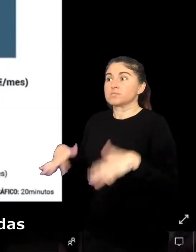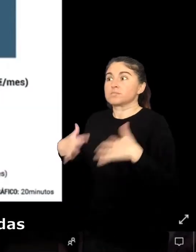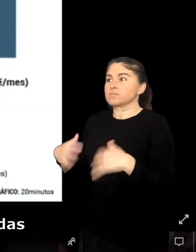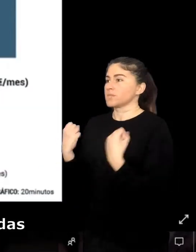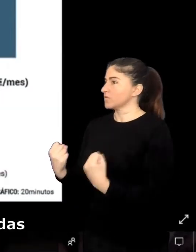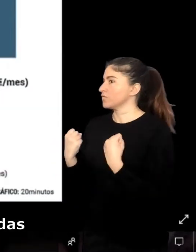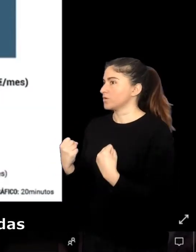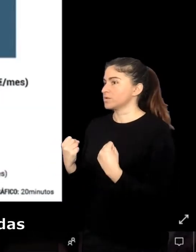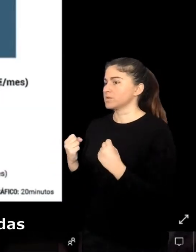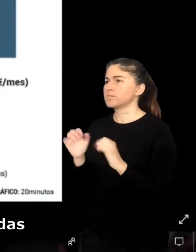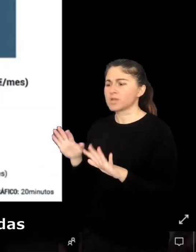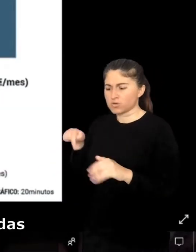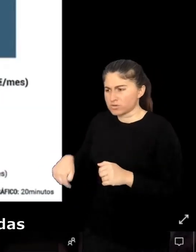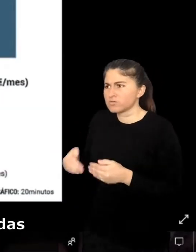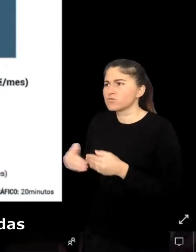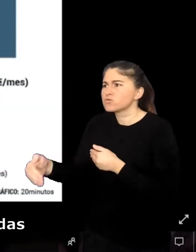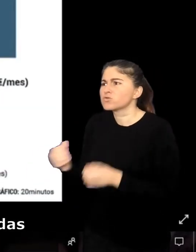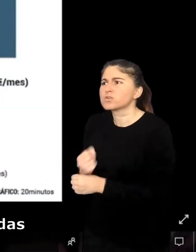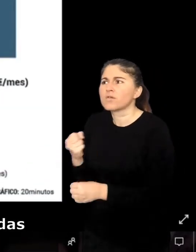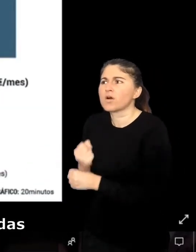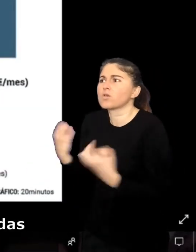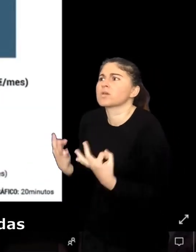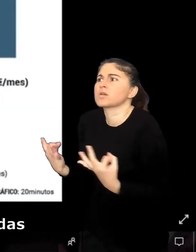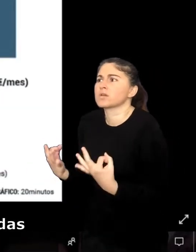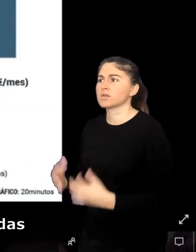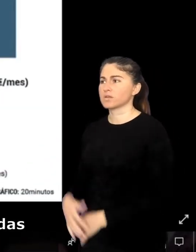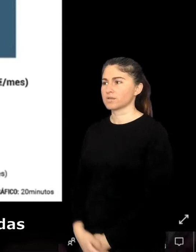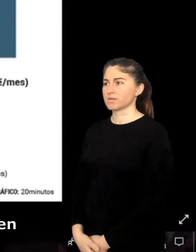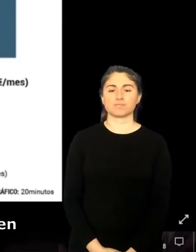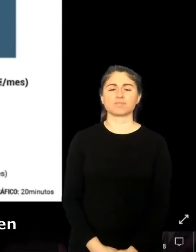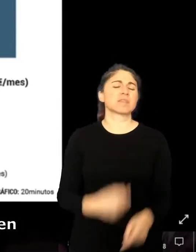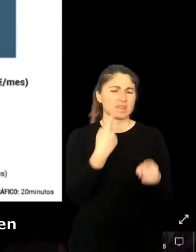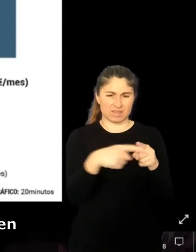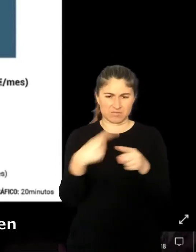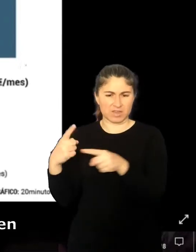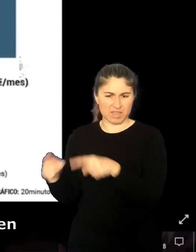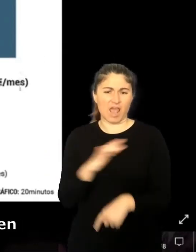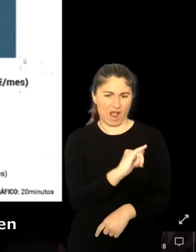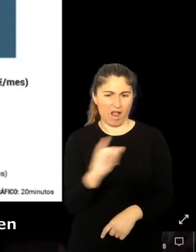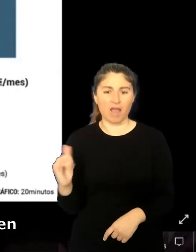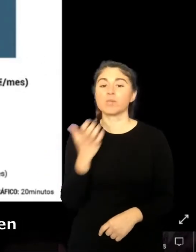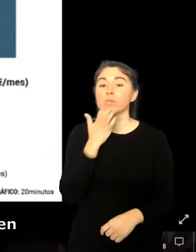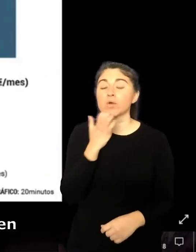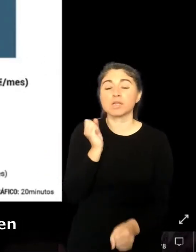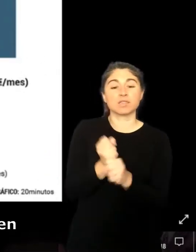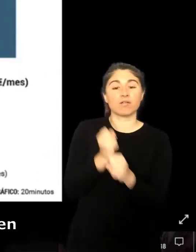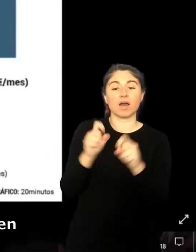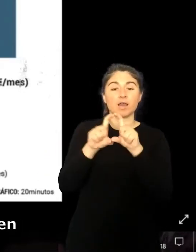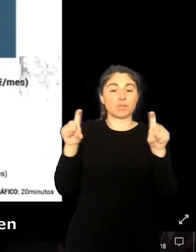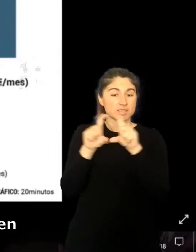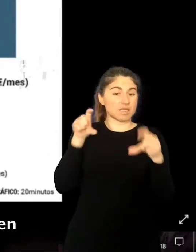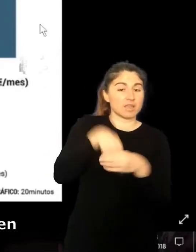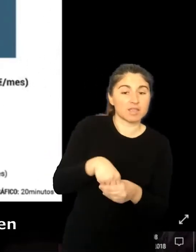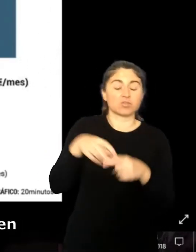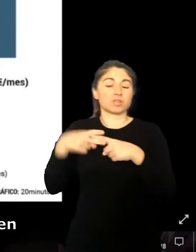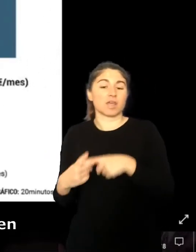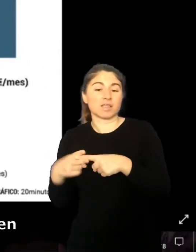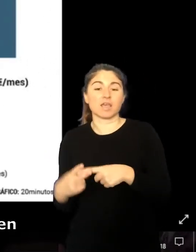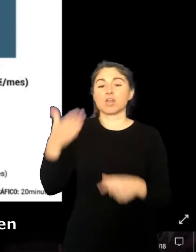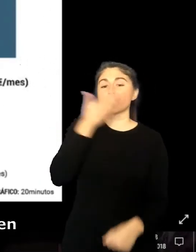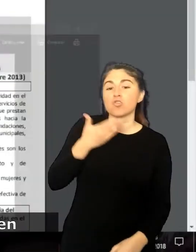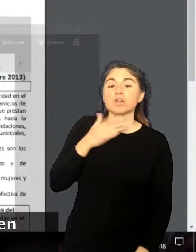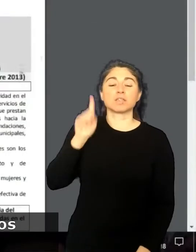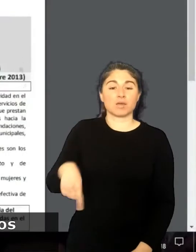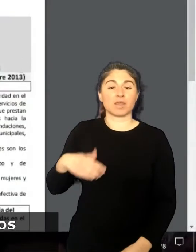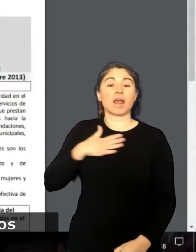ya ves, qué fuerte ¿pero esto tiene salidas profesionales? pues, tiene varias como para trabajar en empresas, talleres,